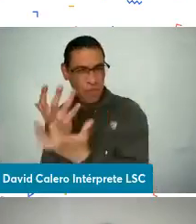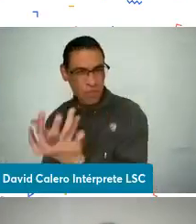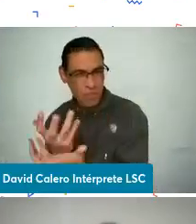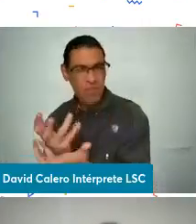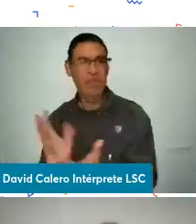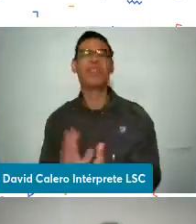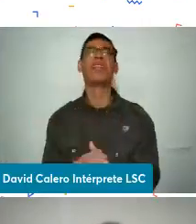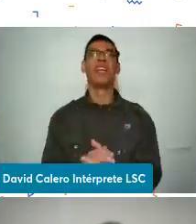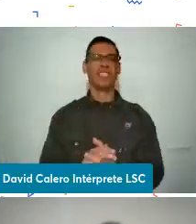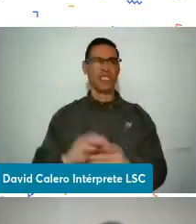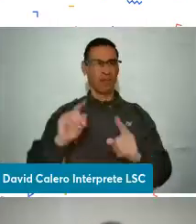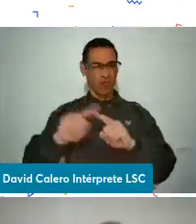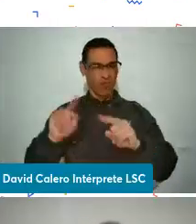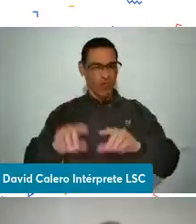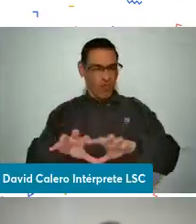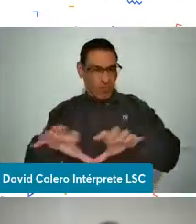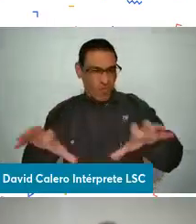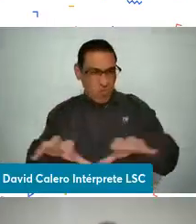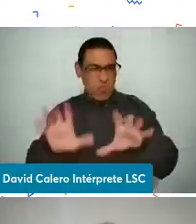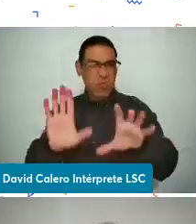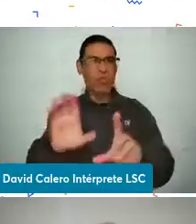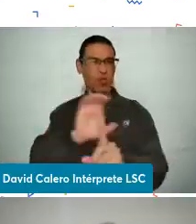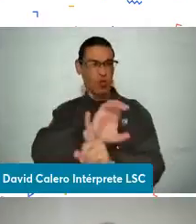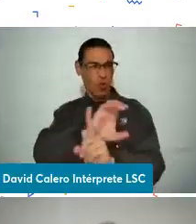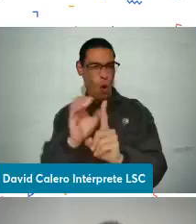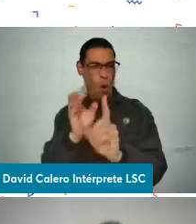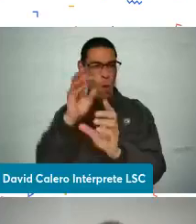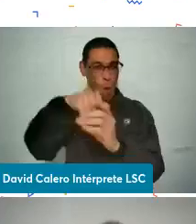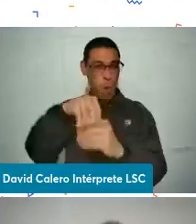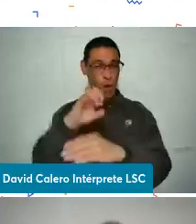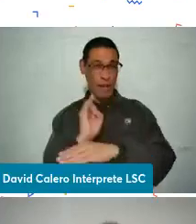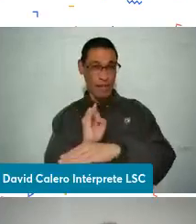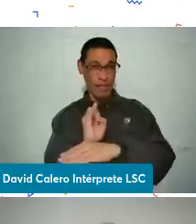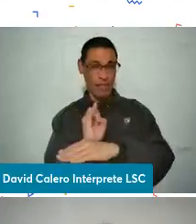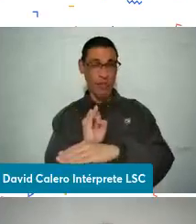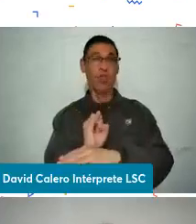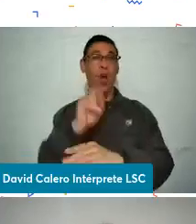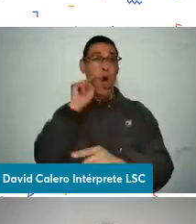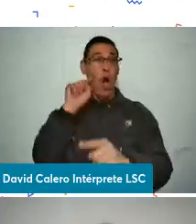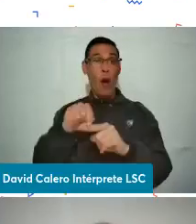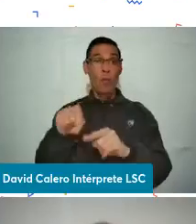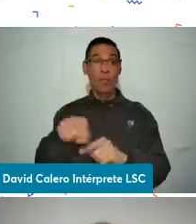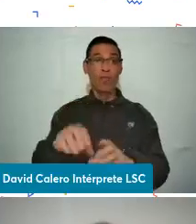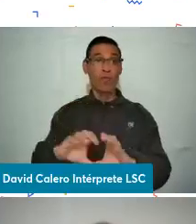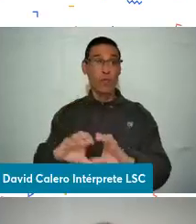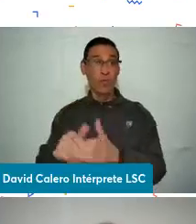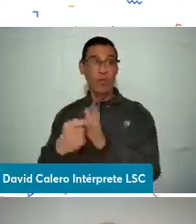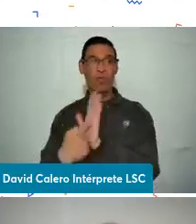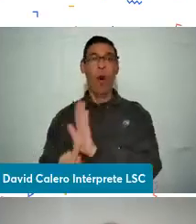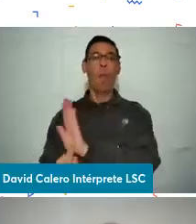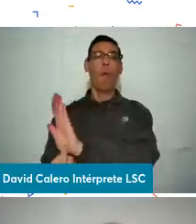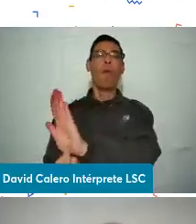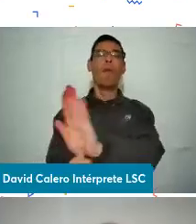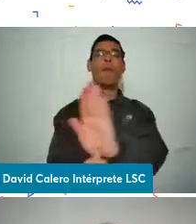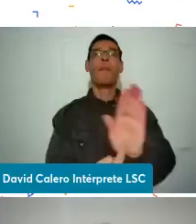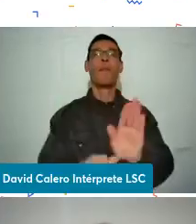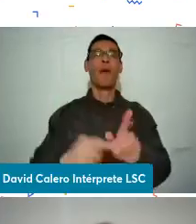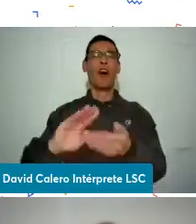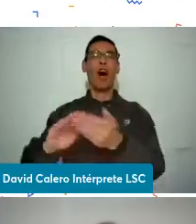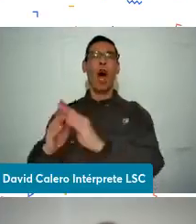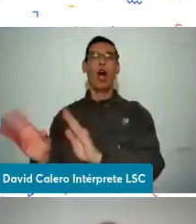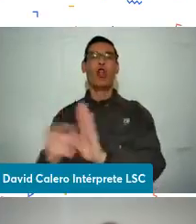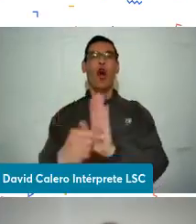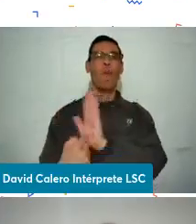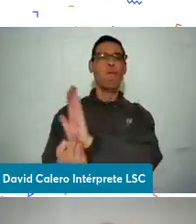las actividades culturales institucionales, para que ellos repliquen con la demás comunidad lo que vienen haciendo.